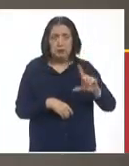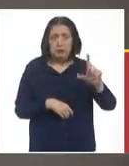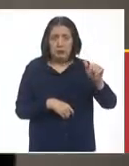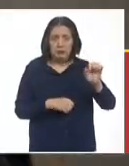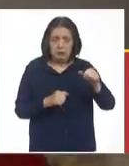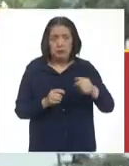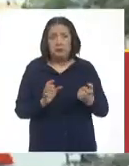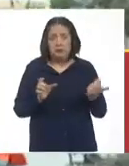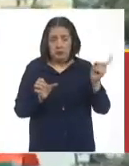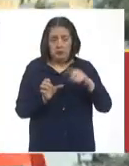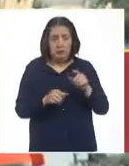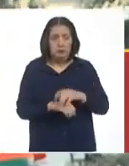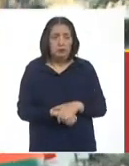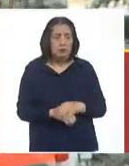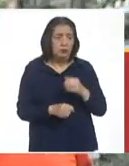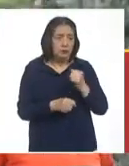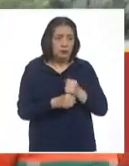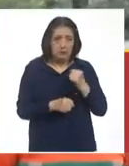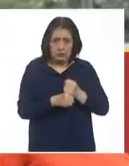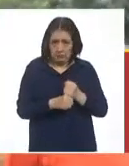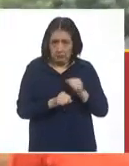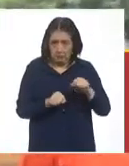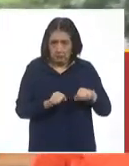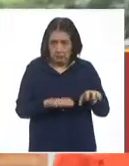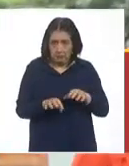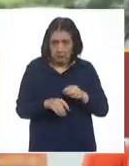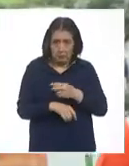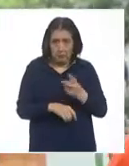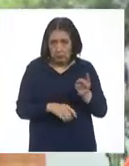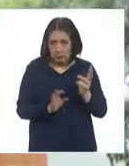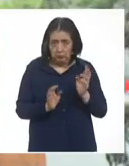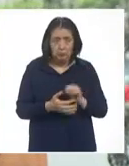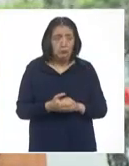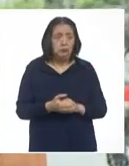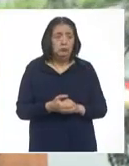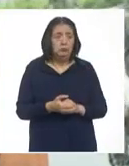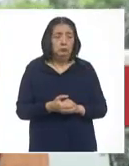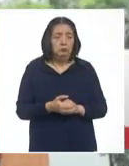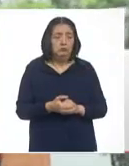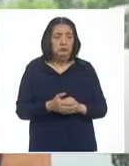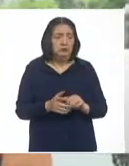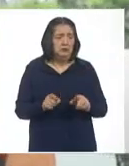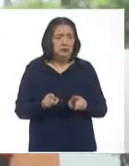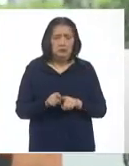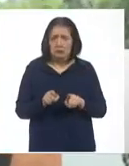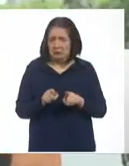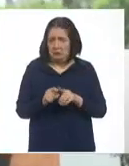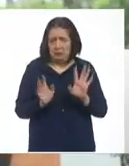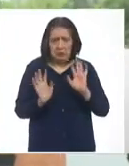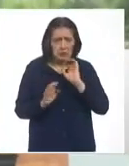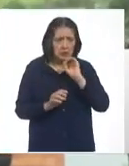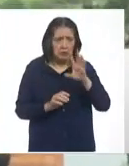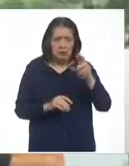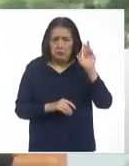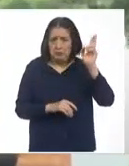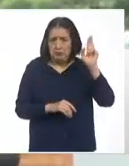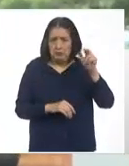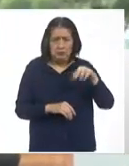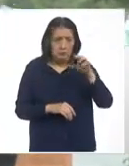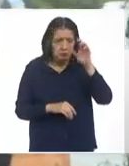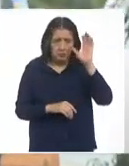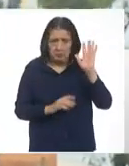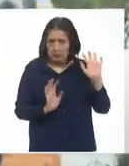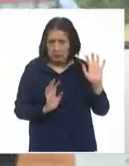estuvieron presentes. Del trabajo que vienen realizando ellos, o sea, en la misma línea de lo que ha dicho el profesor Pedro